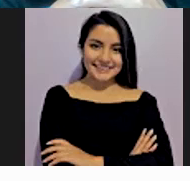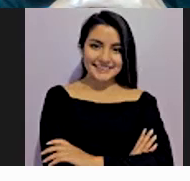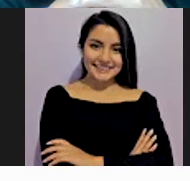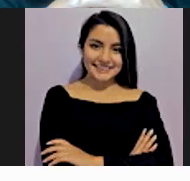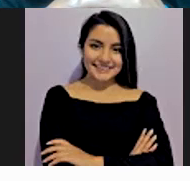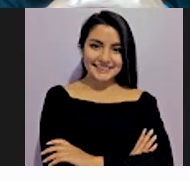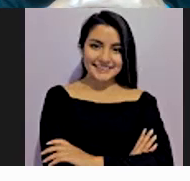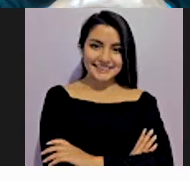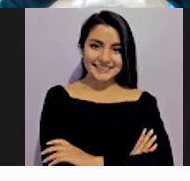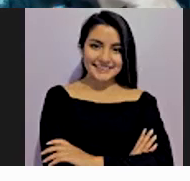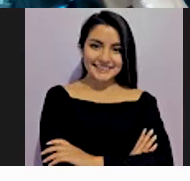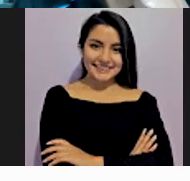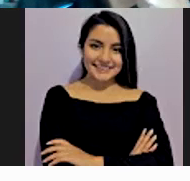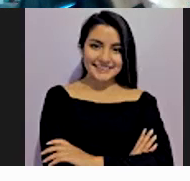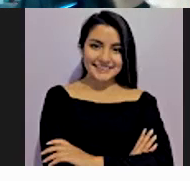del material,